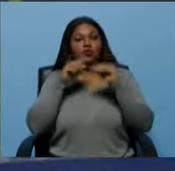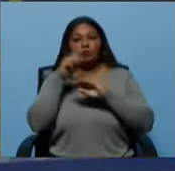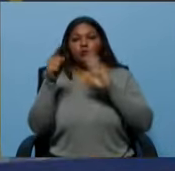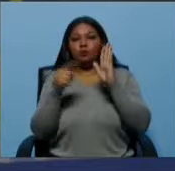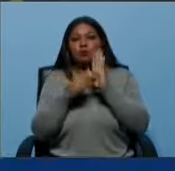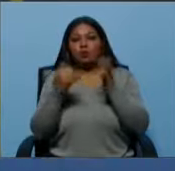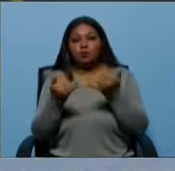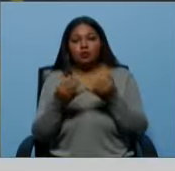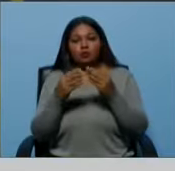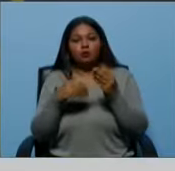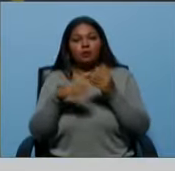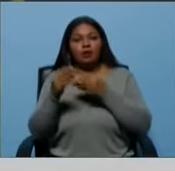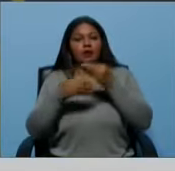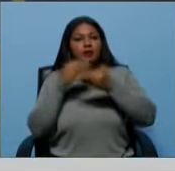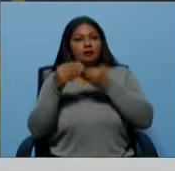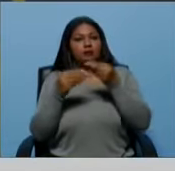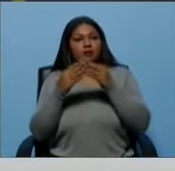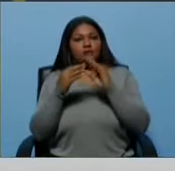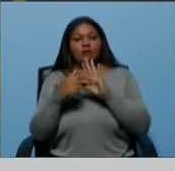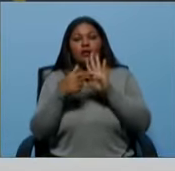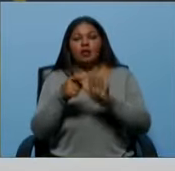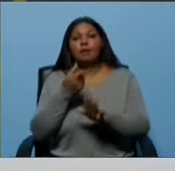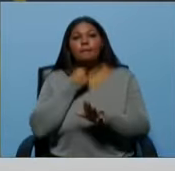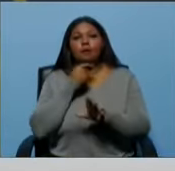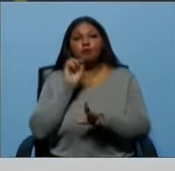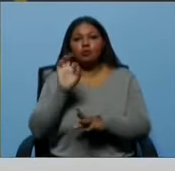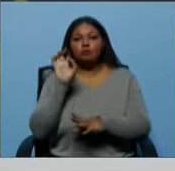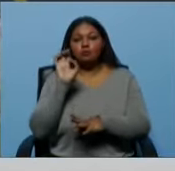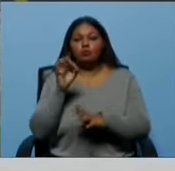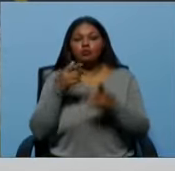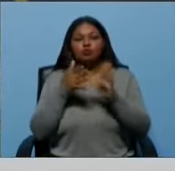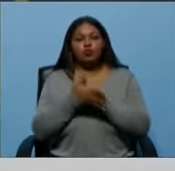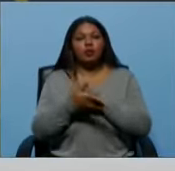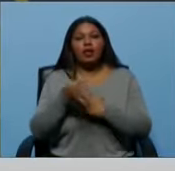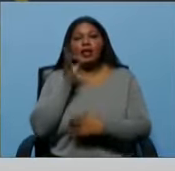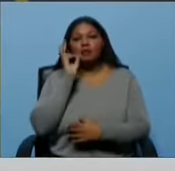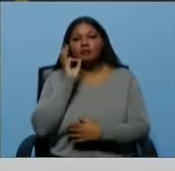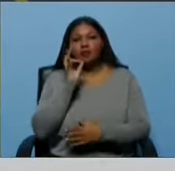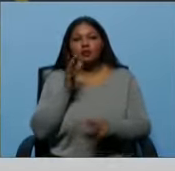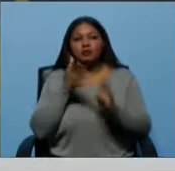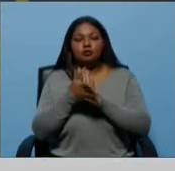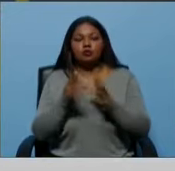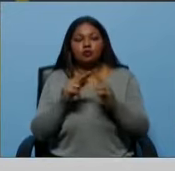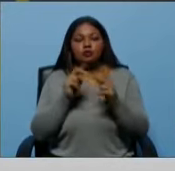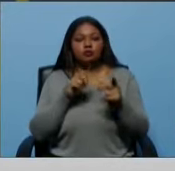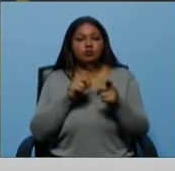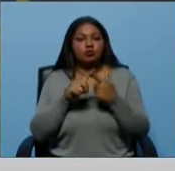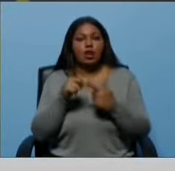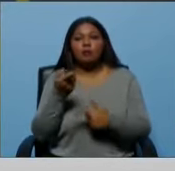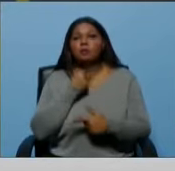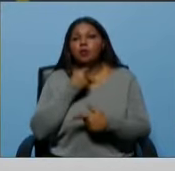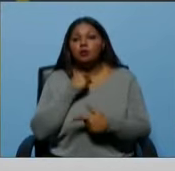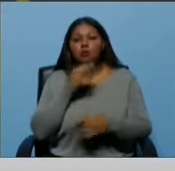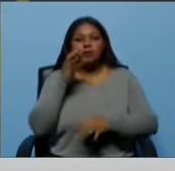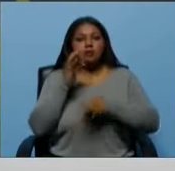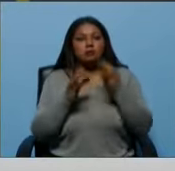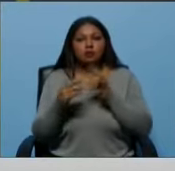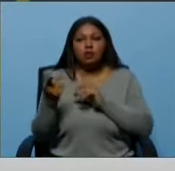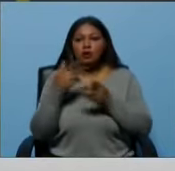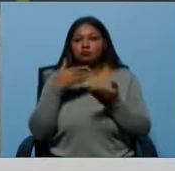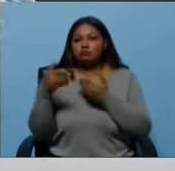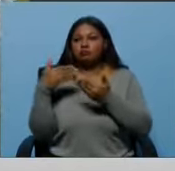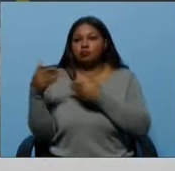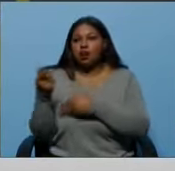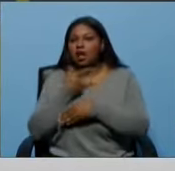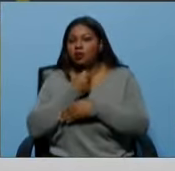que a te va a salir cada vez que tú dices me gusta es sobre el café. Entonces, tú te vas a encontrar con gente que dice a mí también me gusta el café, ¡ay, qué casualidad! ¡Ay, a todo el